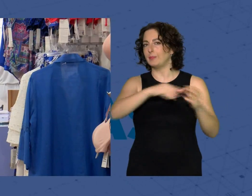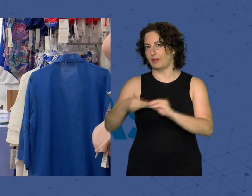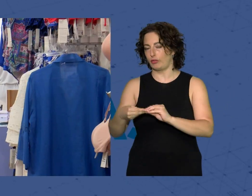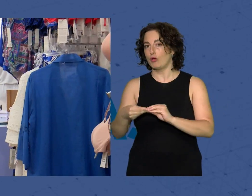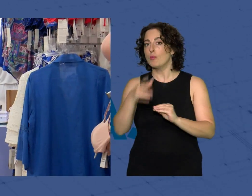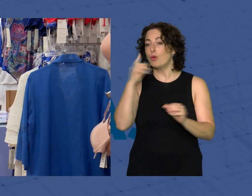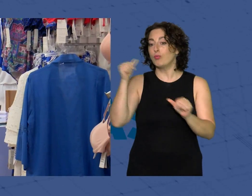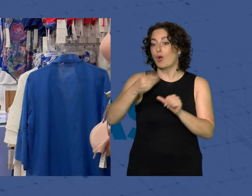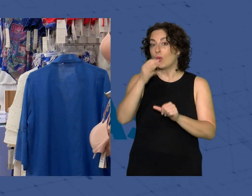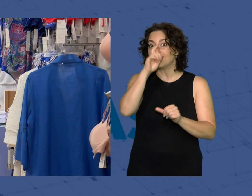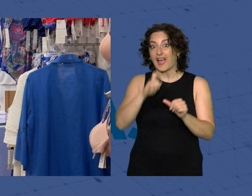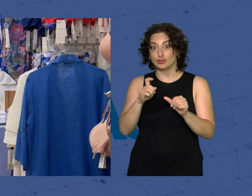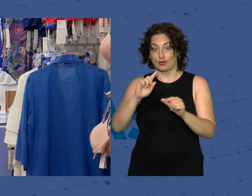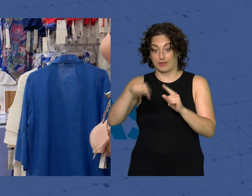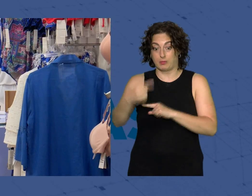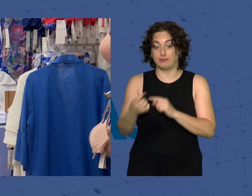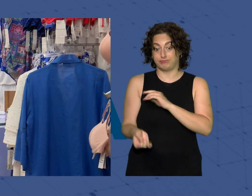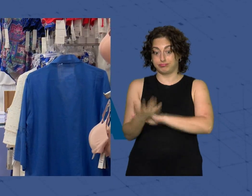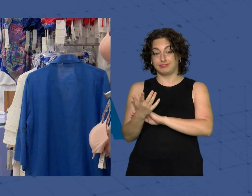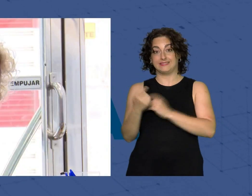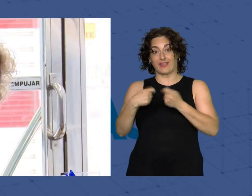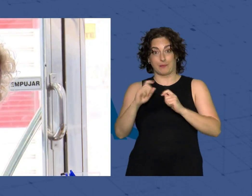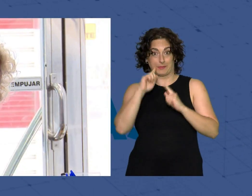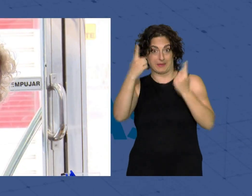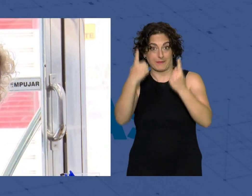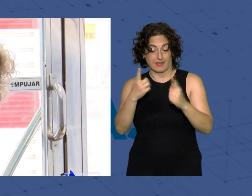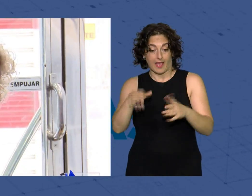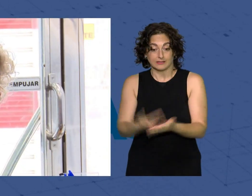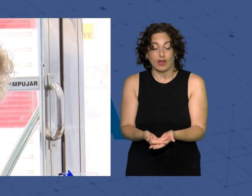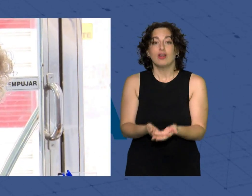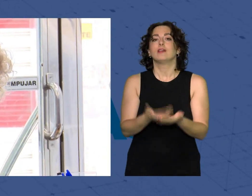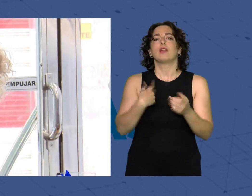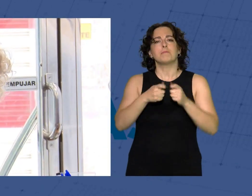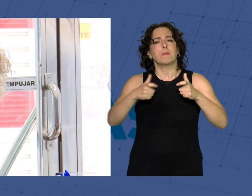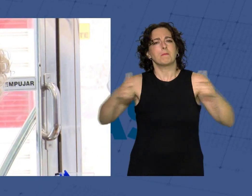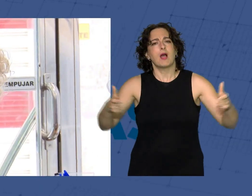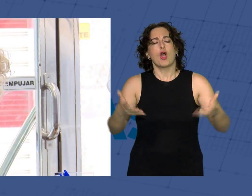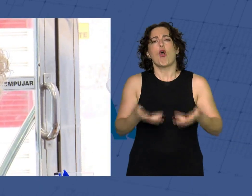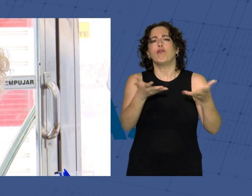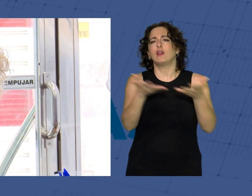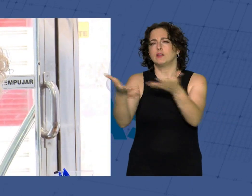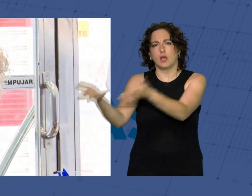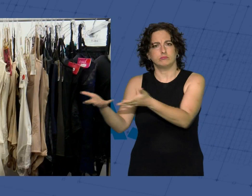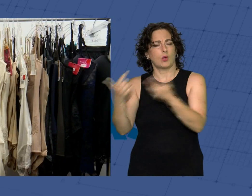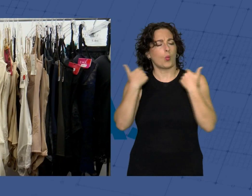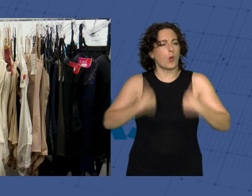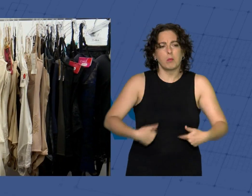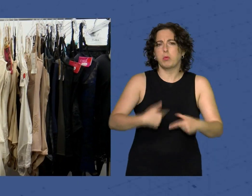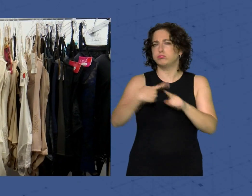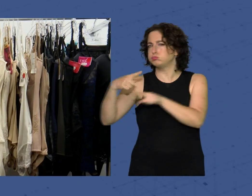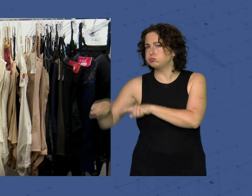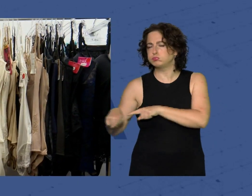40 años después de levantar la persiana por primera vez, siguen creciendo y llevando su oferta a todos los cuerpos, gustos y